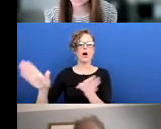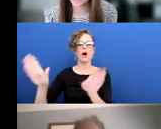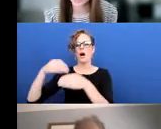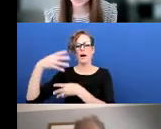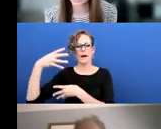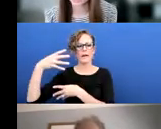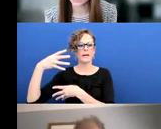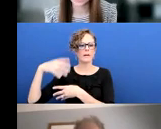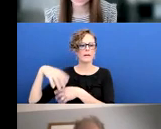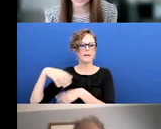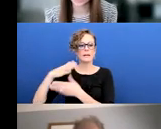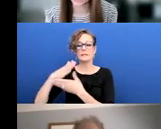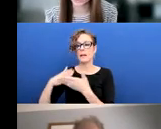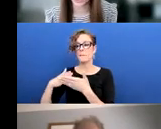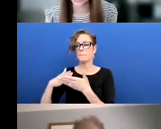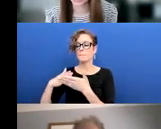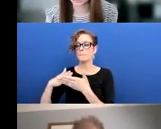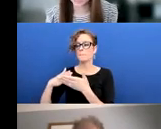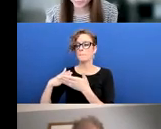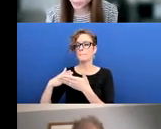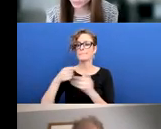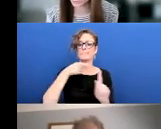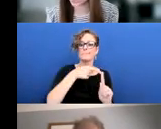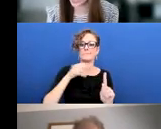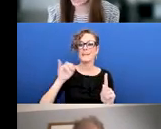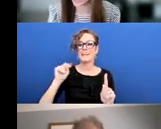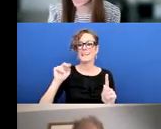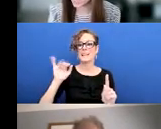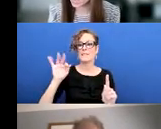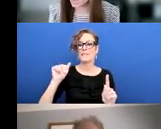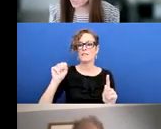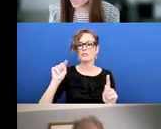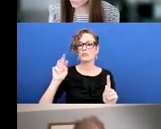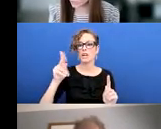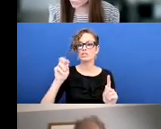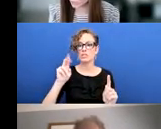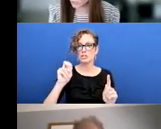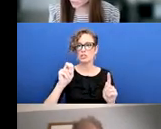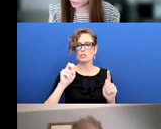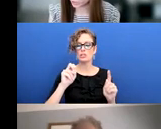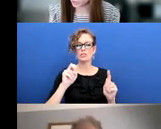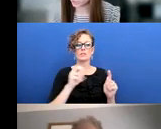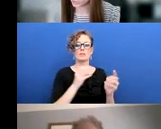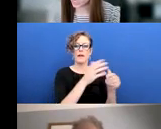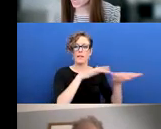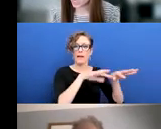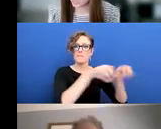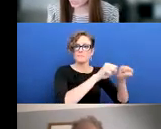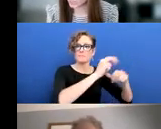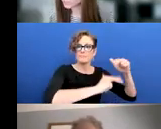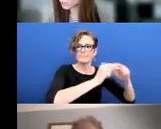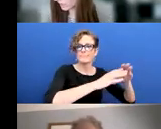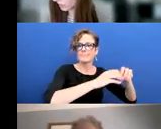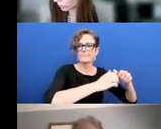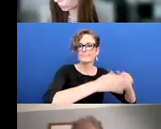que abarca. Algunos son específicamente relacionados con la infraestructura o vivienda